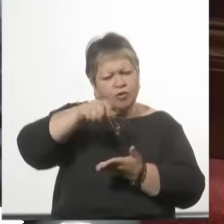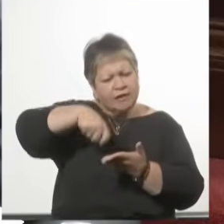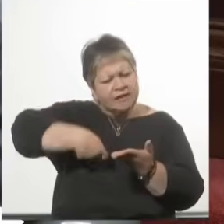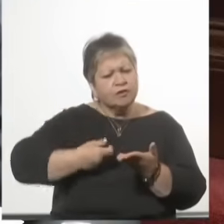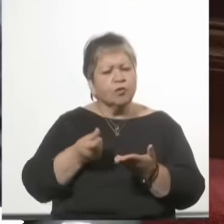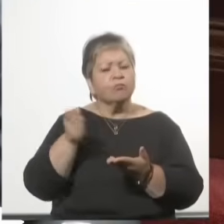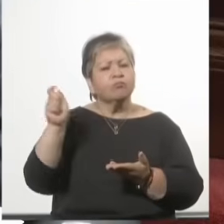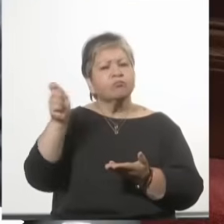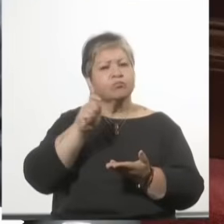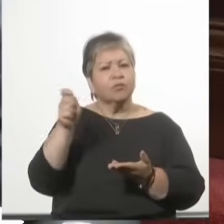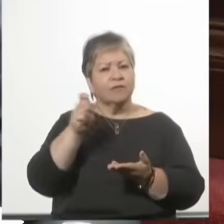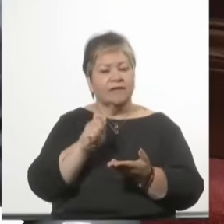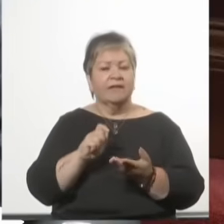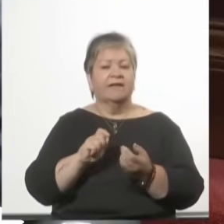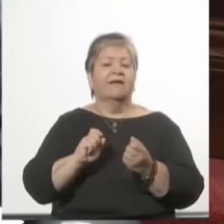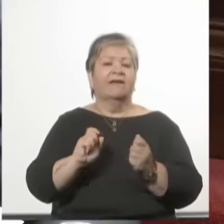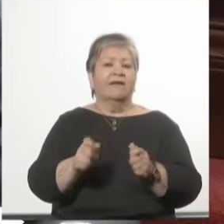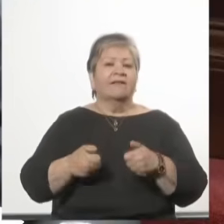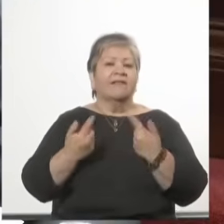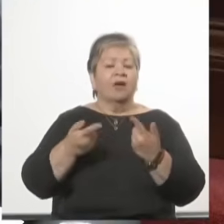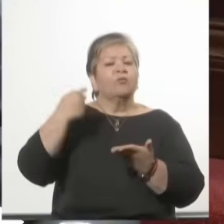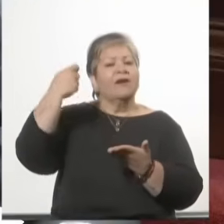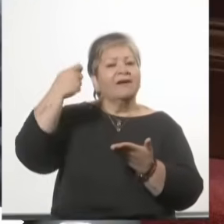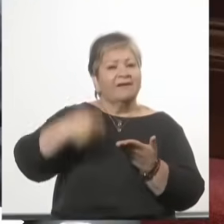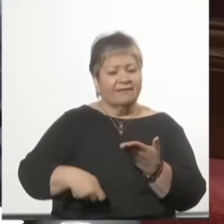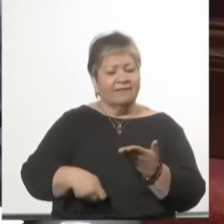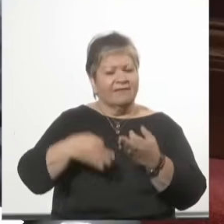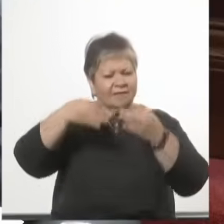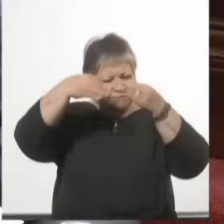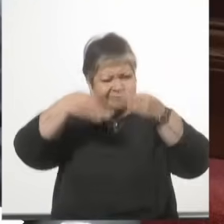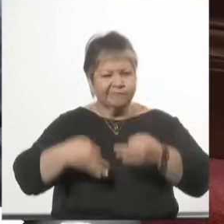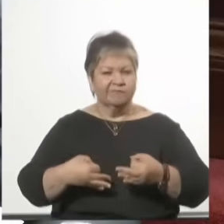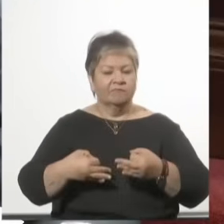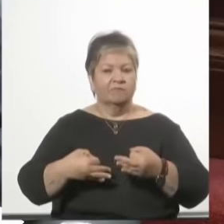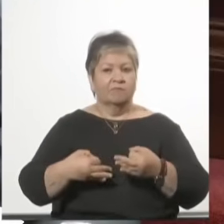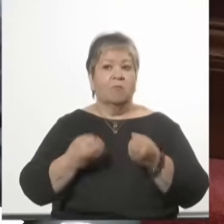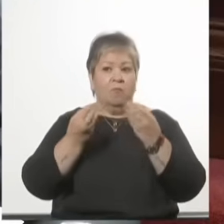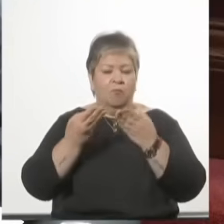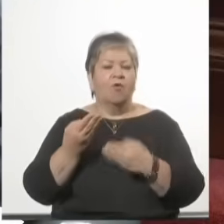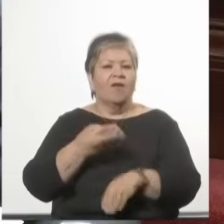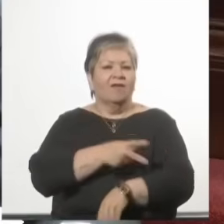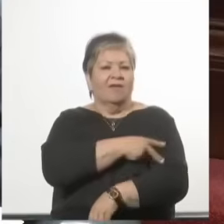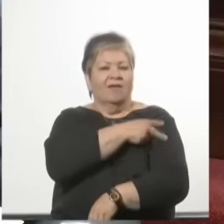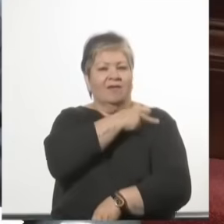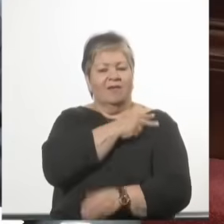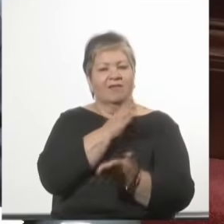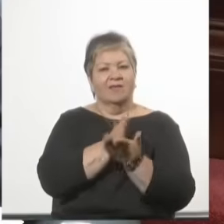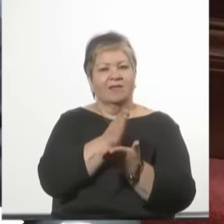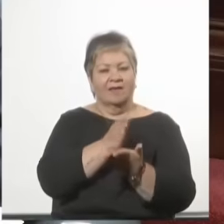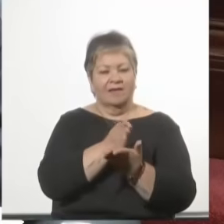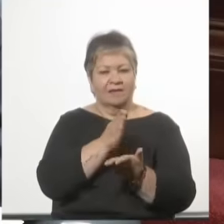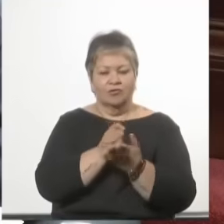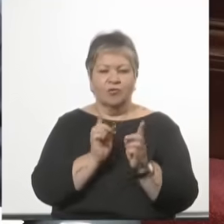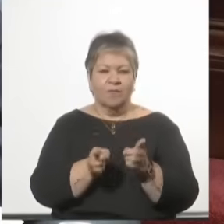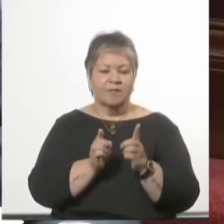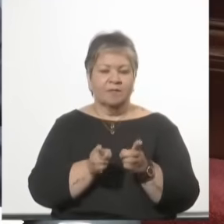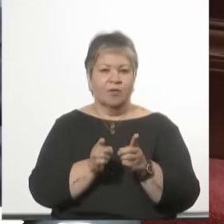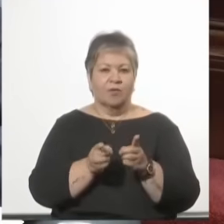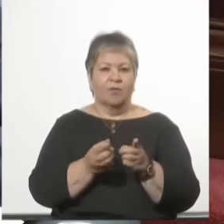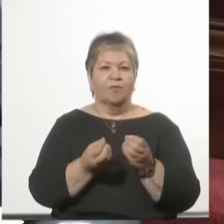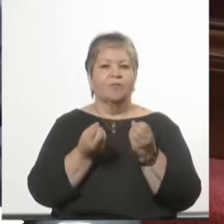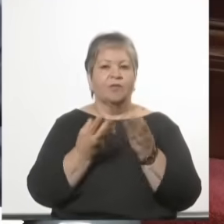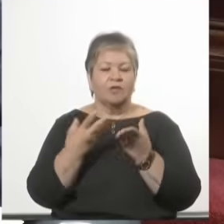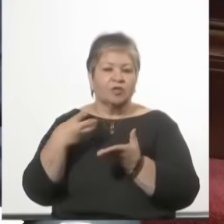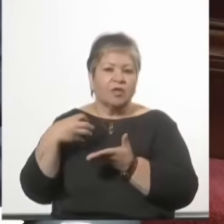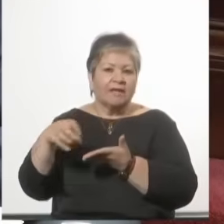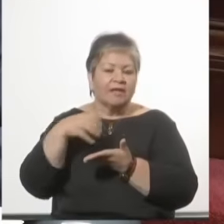de constituir una garantía de fiel cumplimiento de los contratos estatales, dada la jerarquía que el derecho público asigna a la misma. Ingresa en la categoría que la